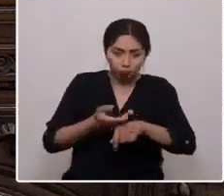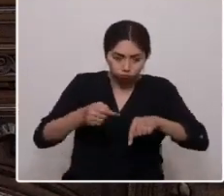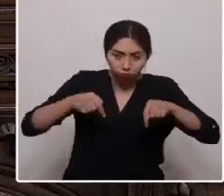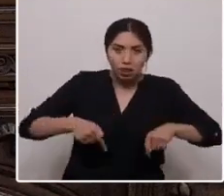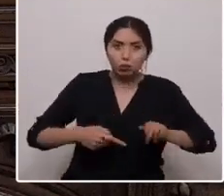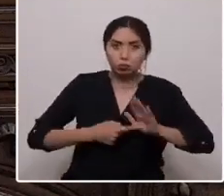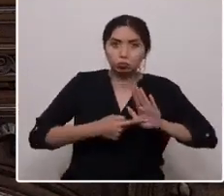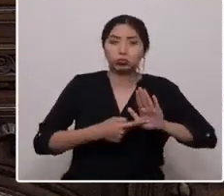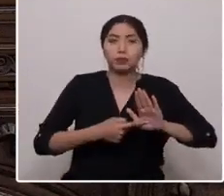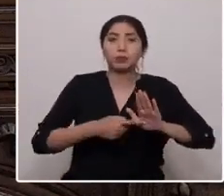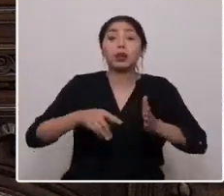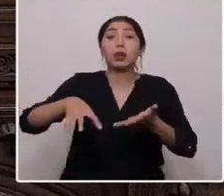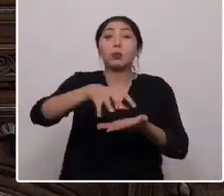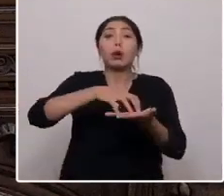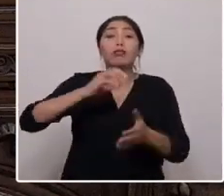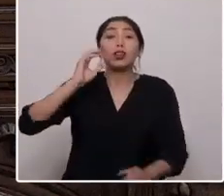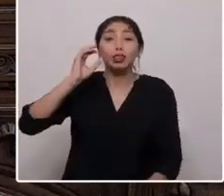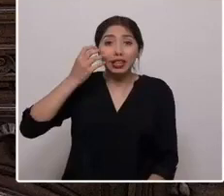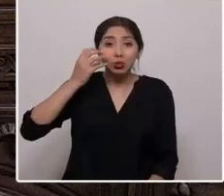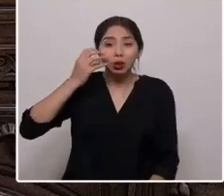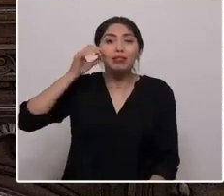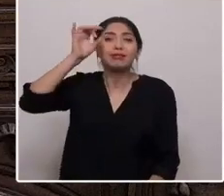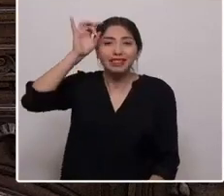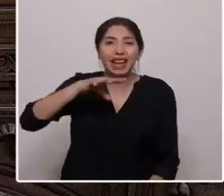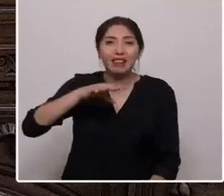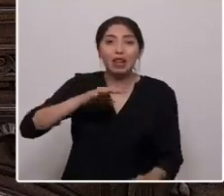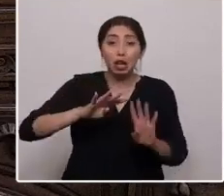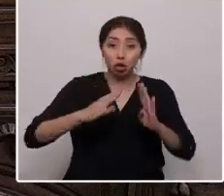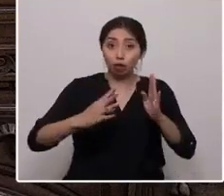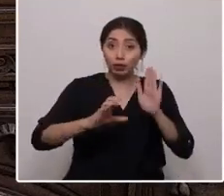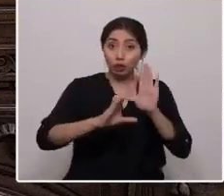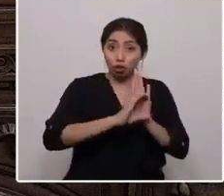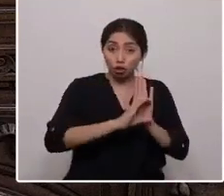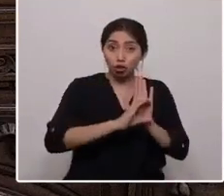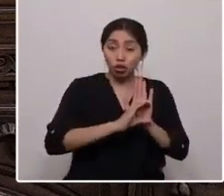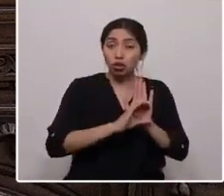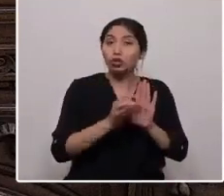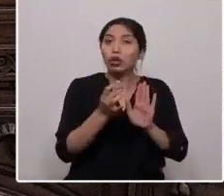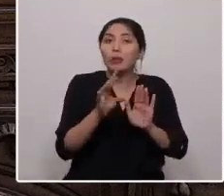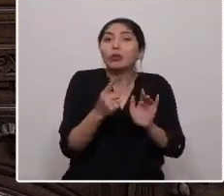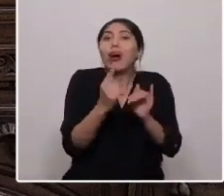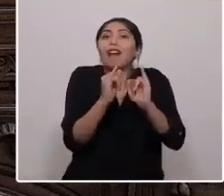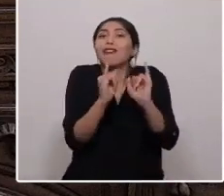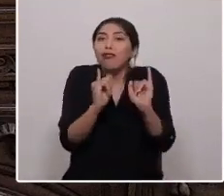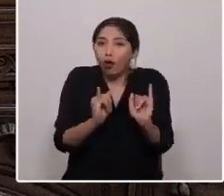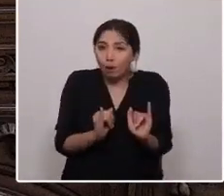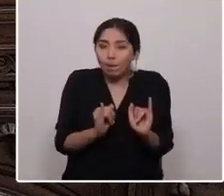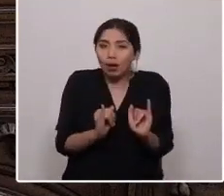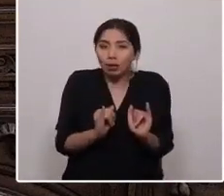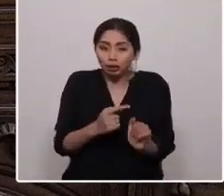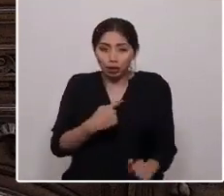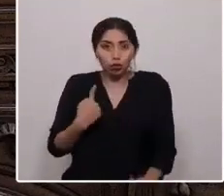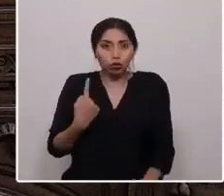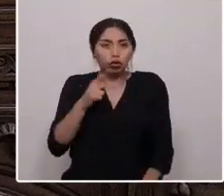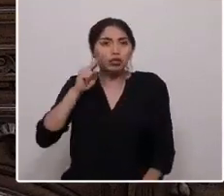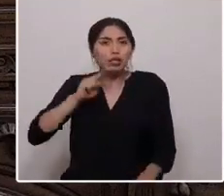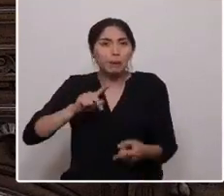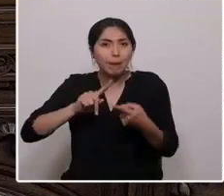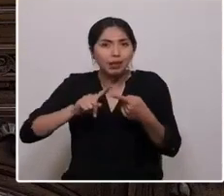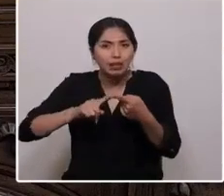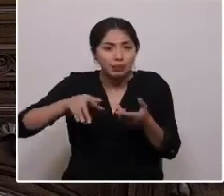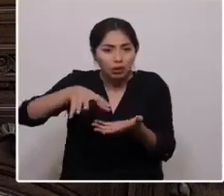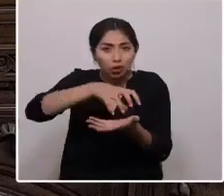pueblo quechua sabe que la convención es solo un medio más y que sin la participación de las naciones originarias